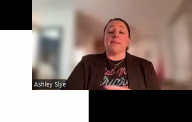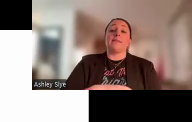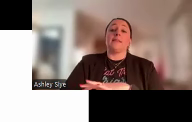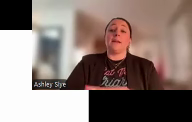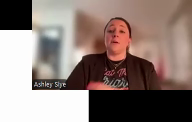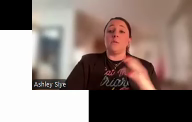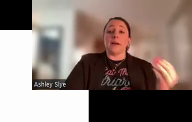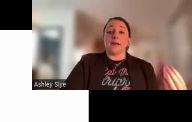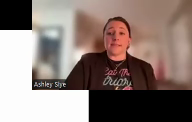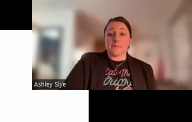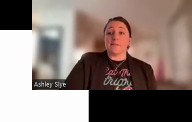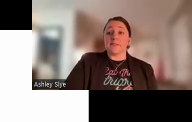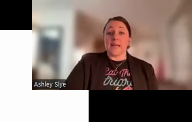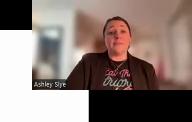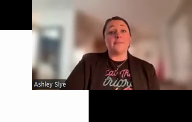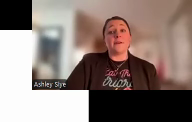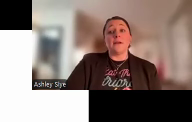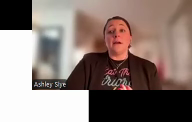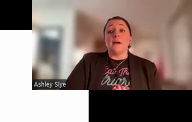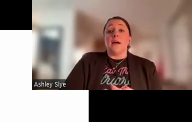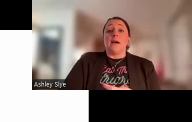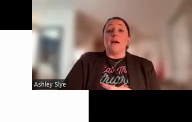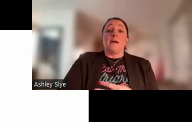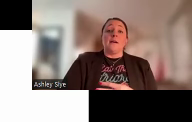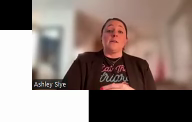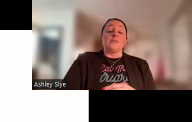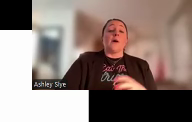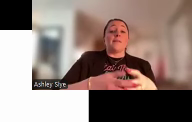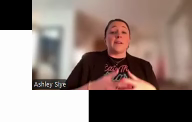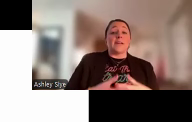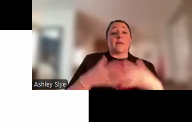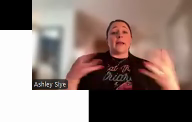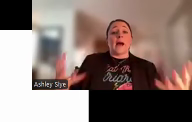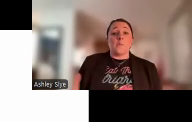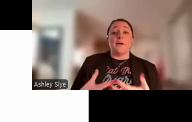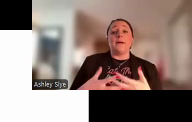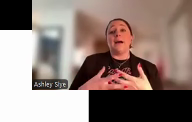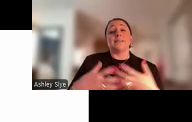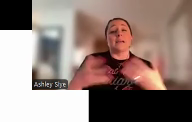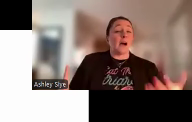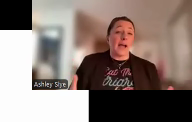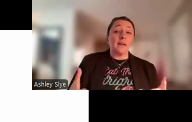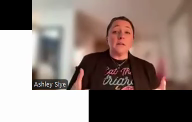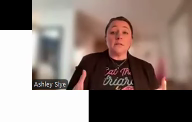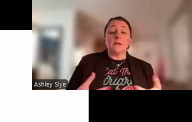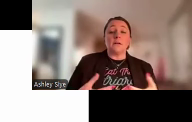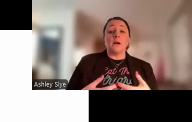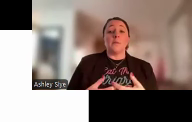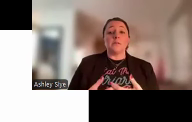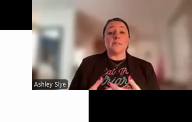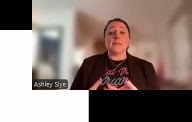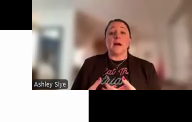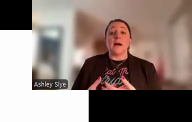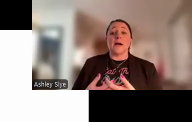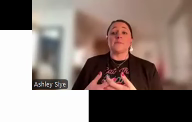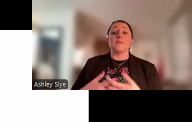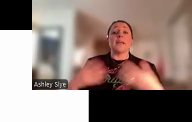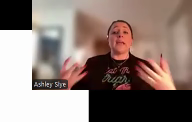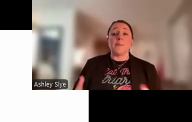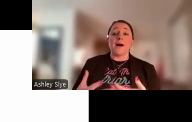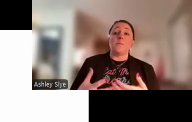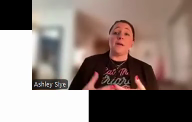ejemplo, dónde pueden ir los niños si hay una crisis. Y todo este plan lo hace el sobreviviente en colaboración con un